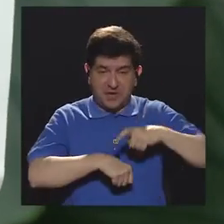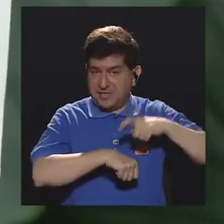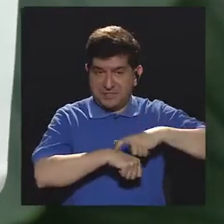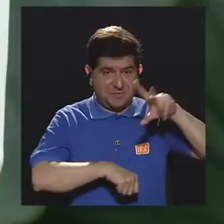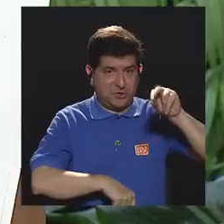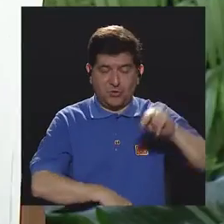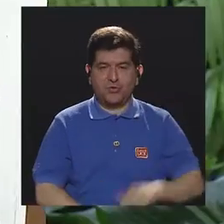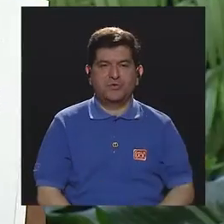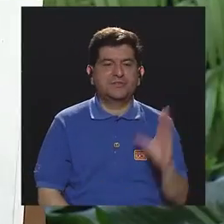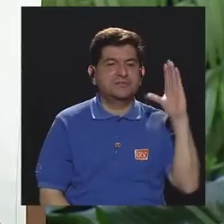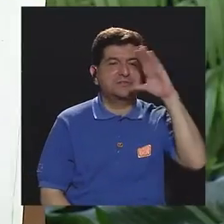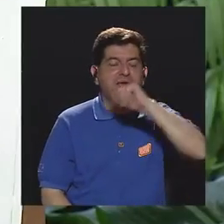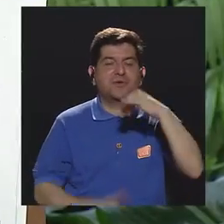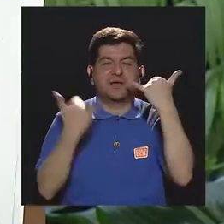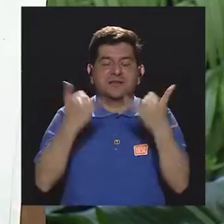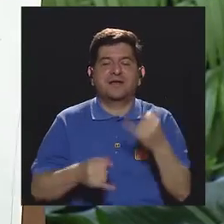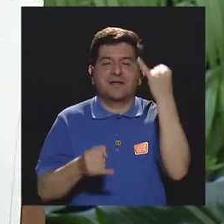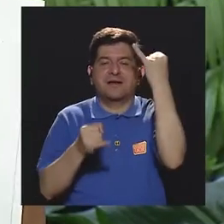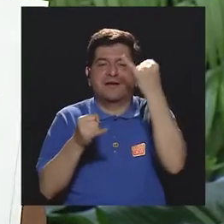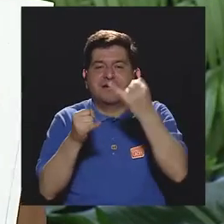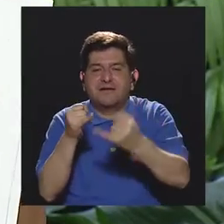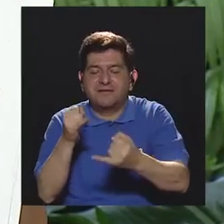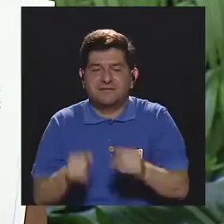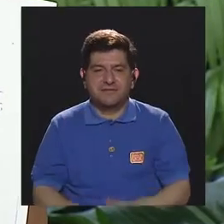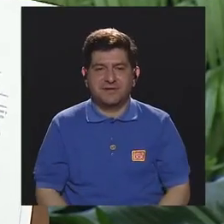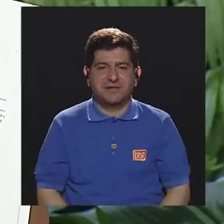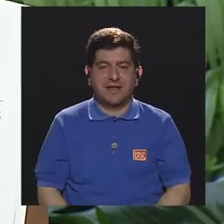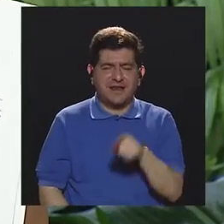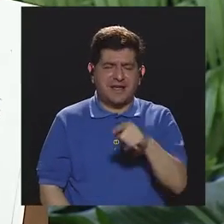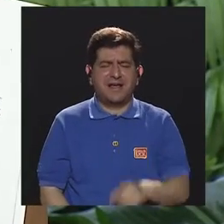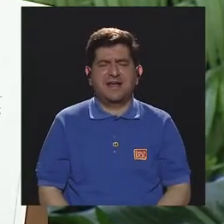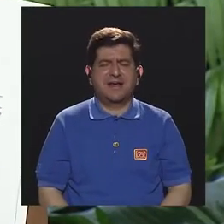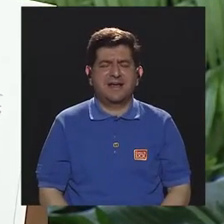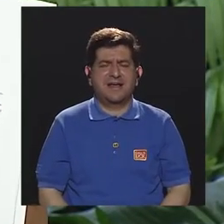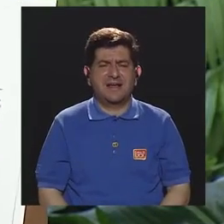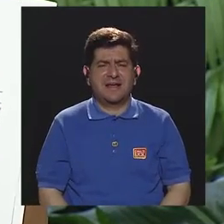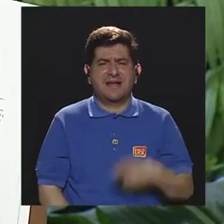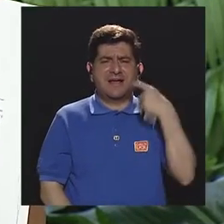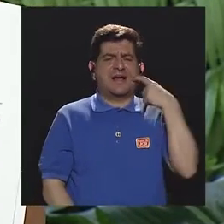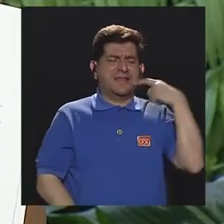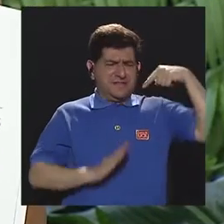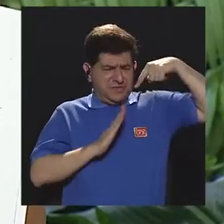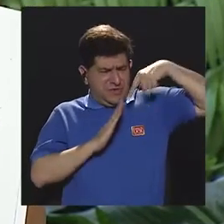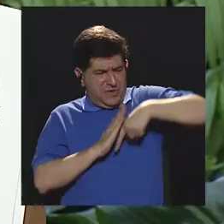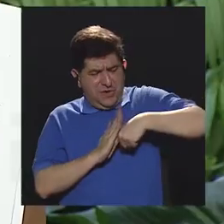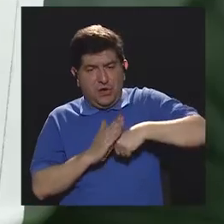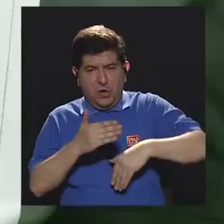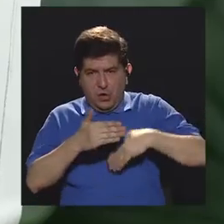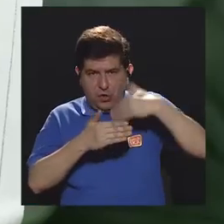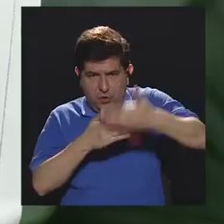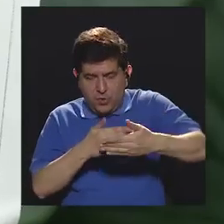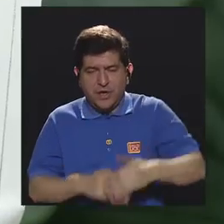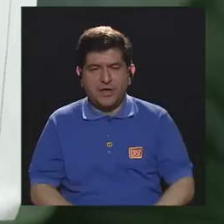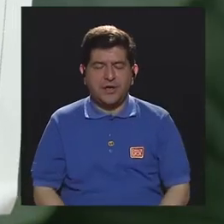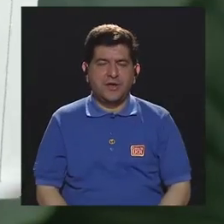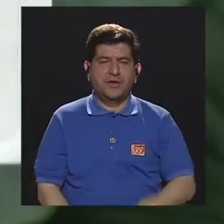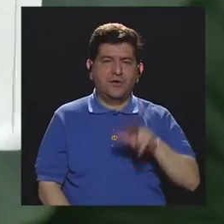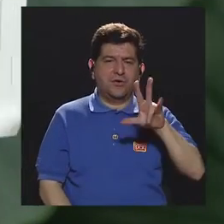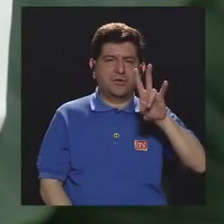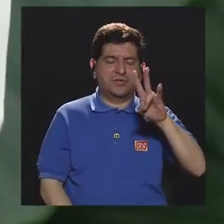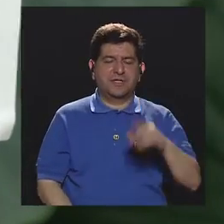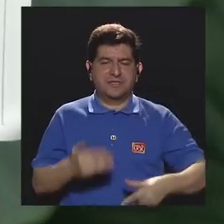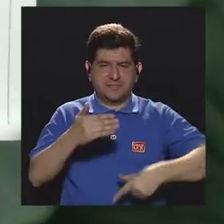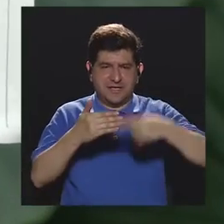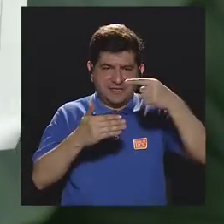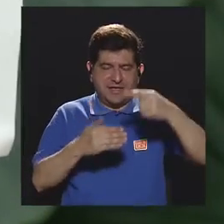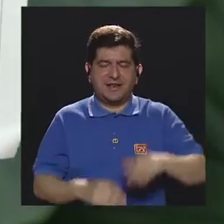etapa. Se va dando cuenta aquí abajo, ya cuando la adicción está muy adentro. Entonces ves, de aquí para abajo es como si 37